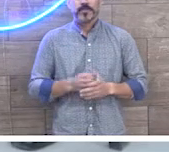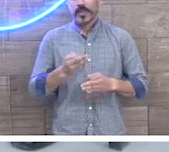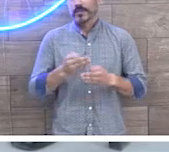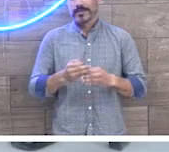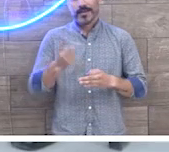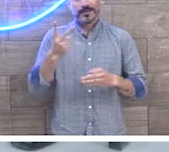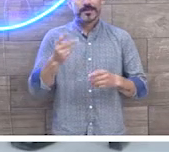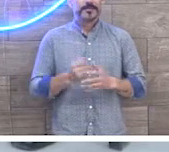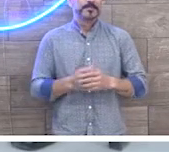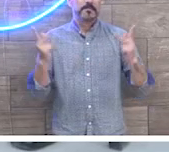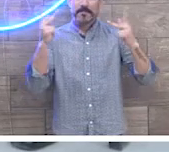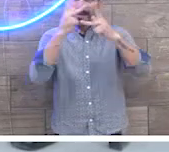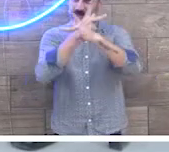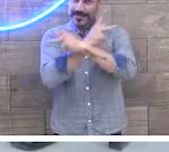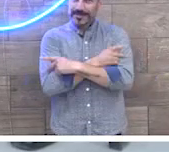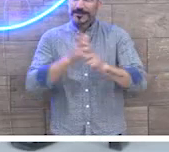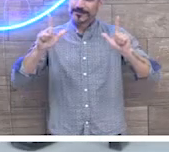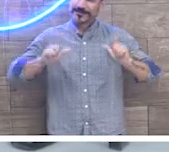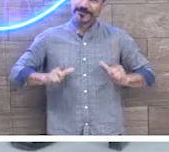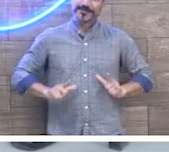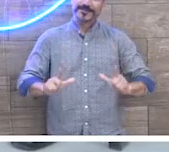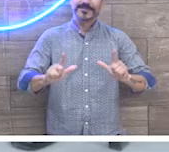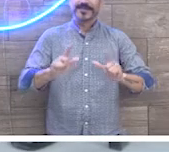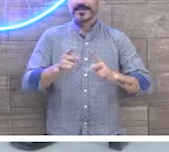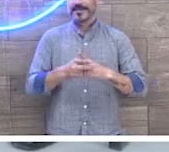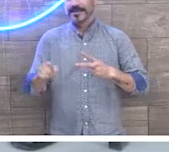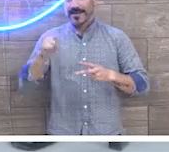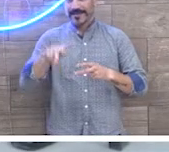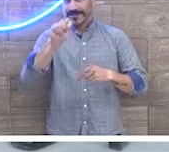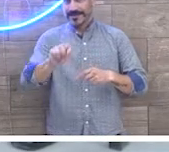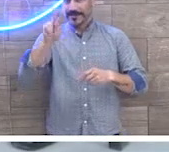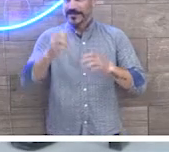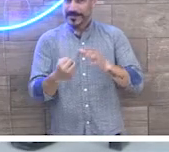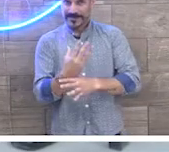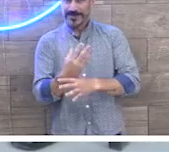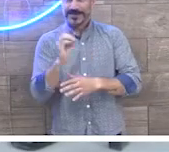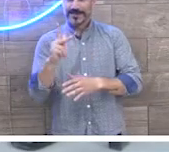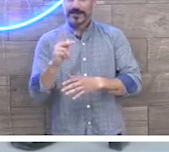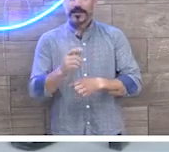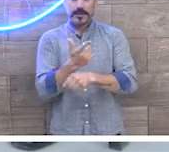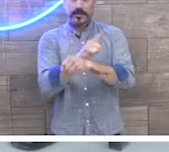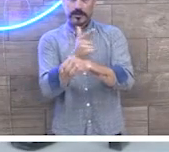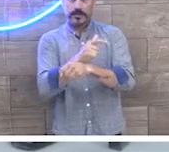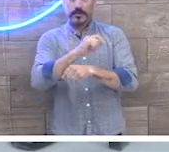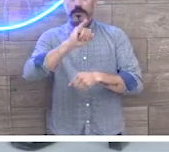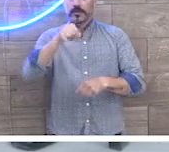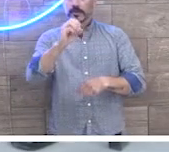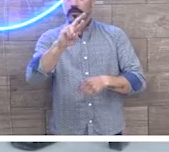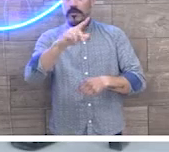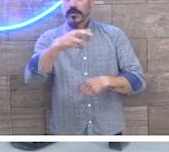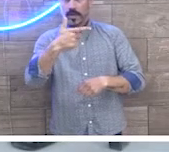de lujo para este programa, para iniciar transmisiones, así como también a el licenciado Jorge Gorra